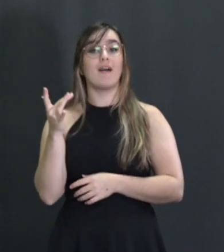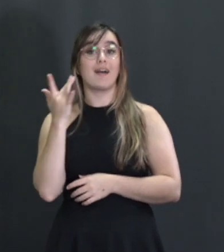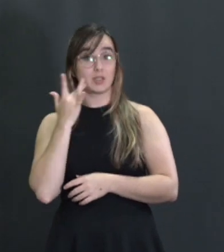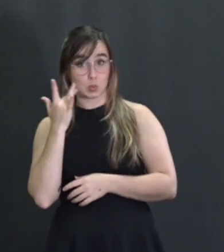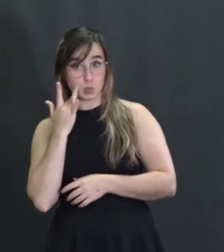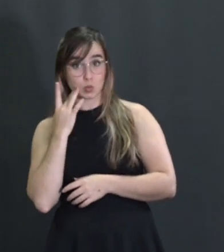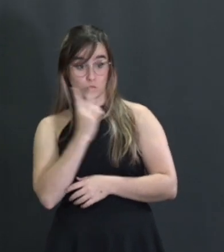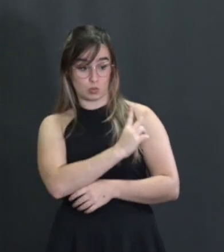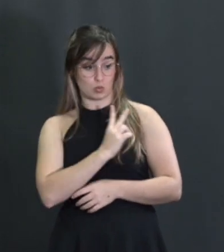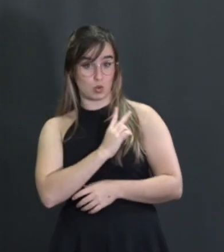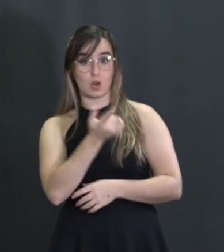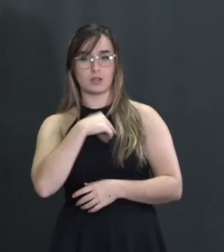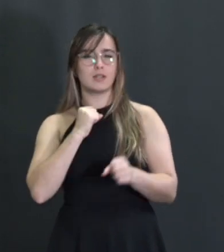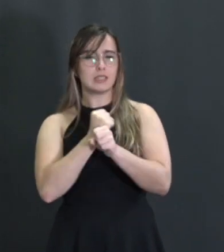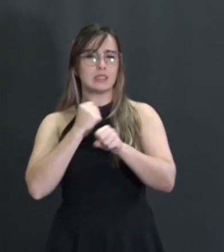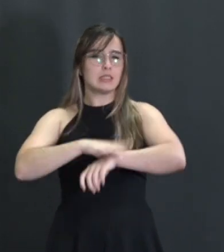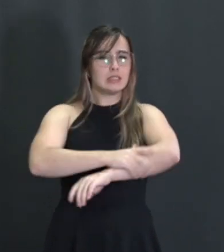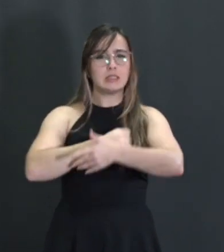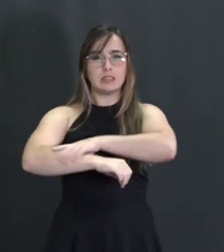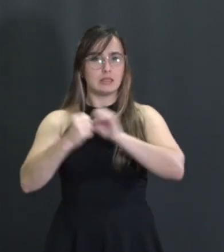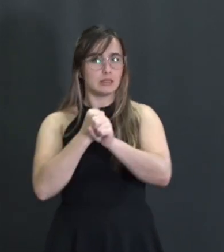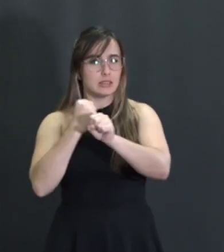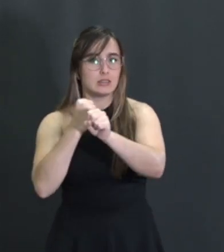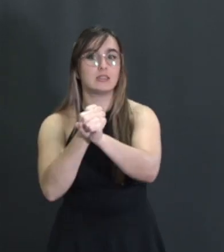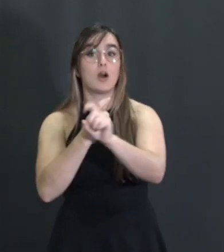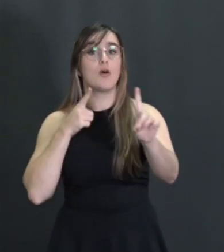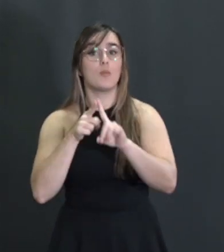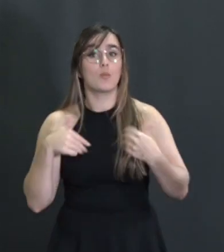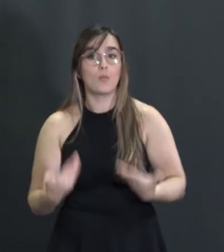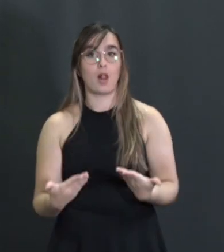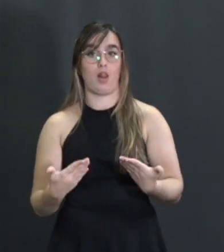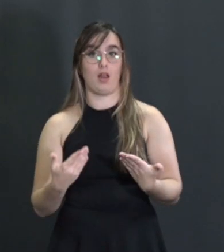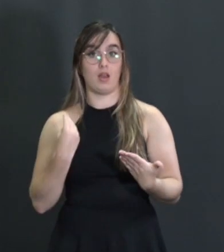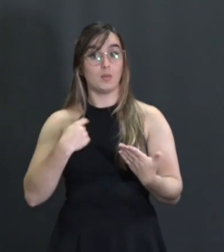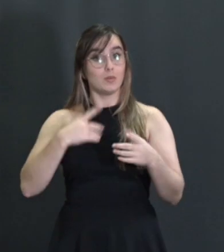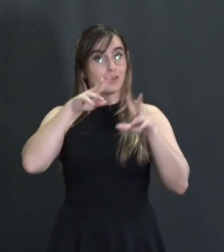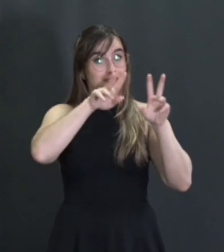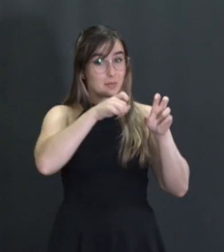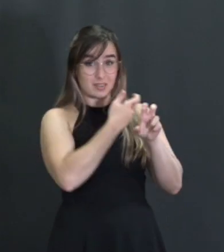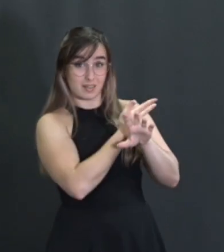piel pues para que estas cuestiones estén en el BOE.